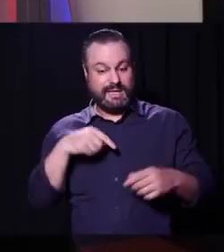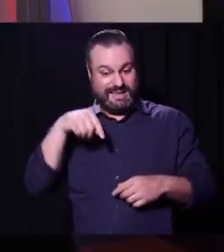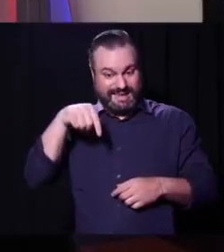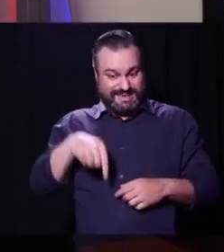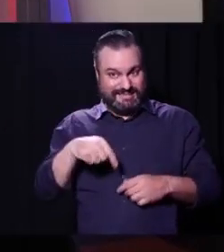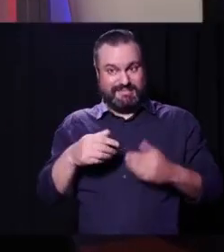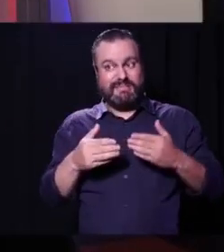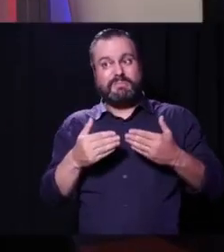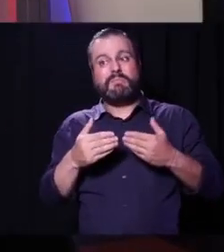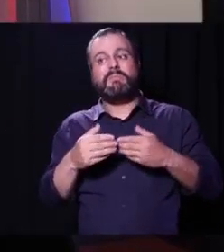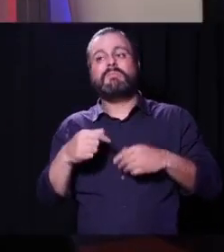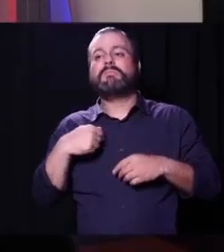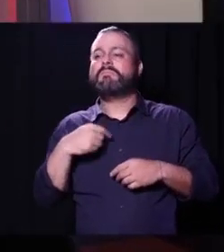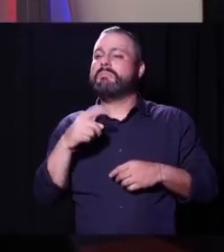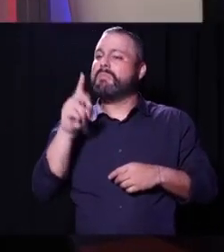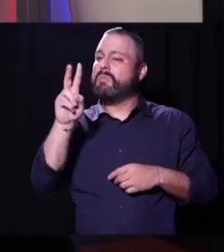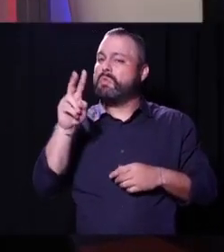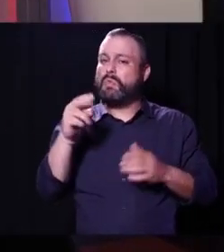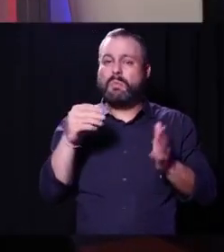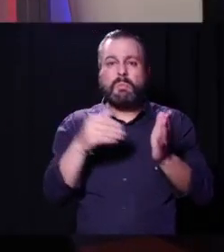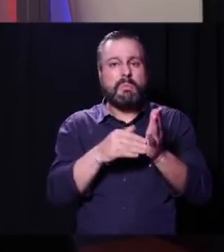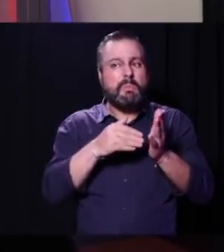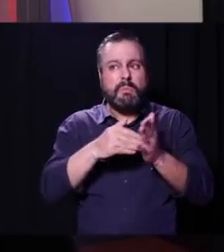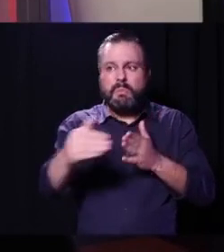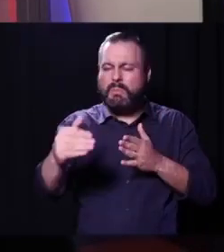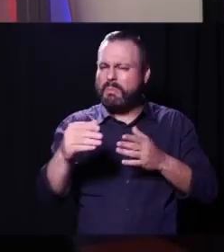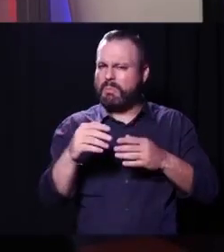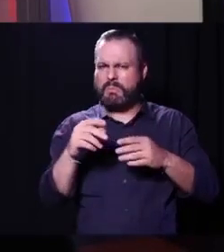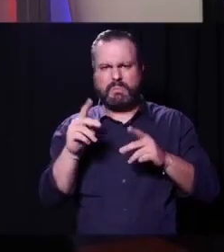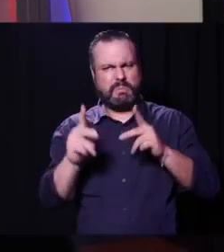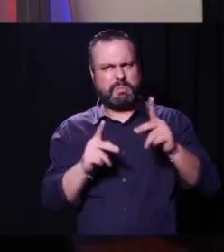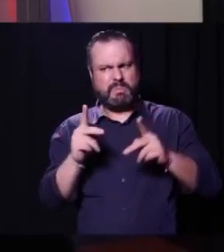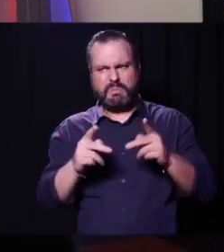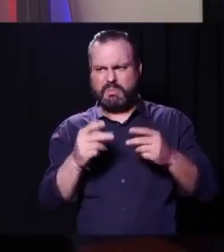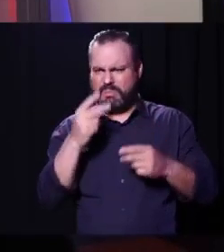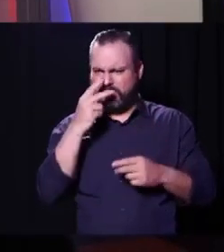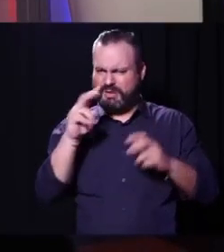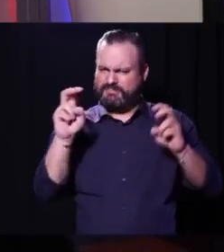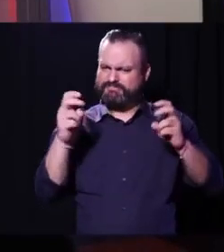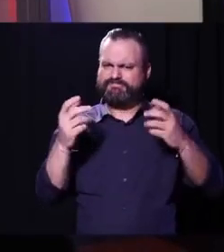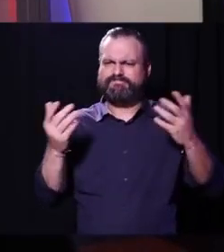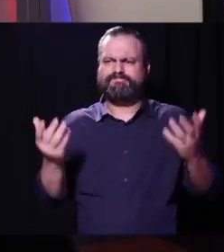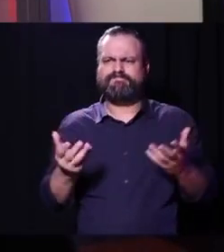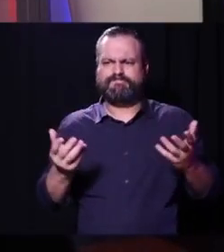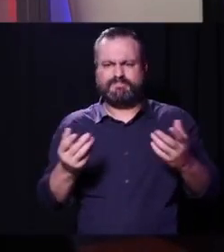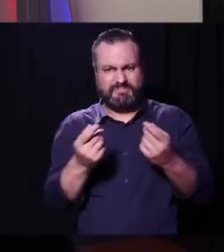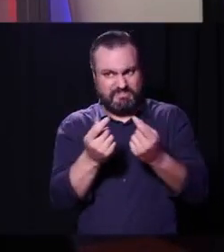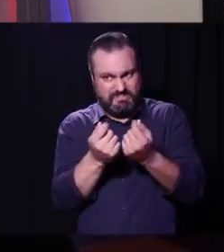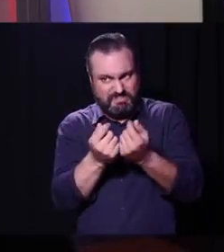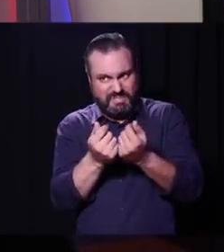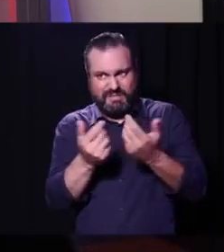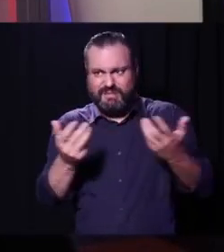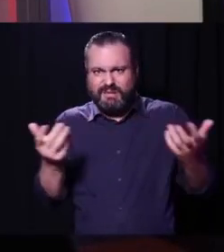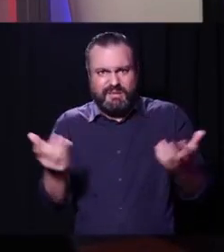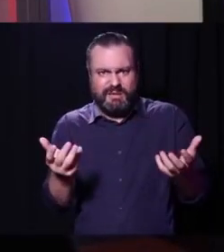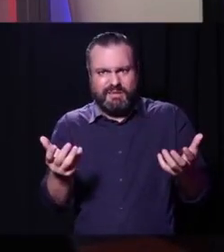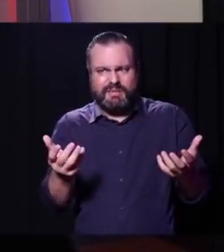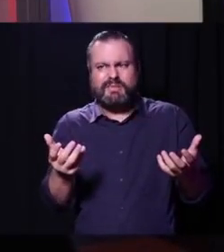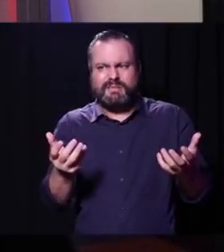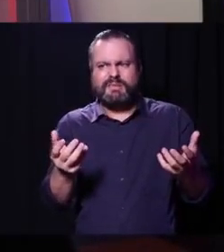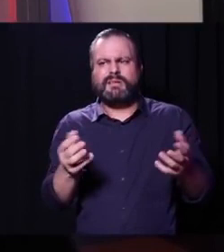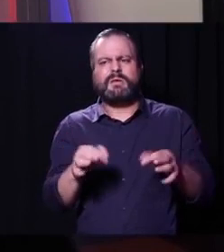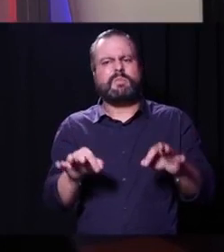4 millones de habitantes, más grande. Entonces no es el tema de recurso, el tema es que